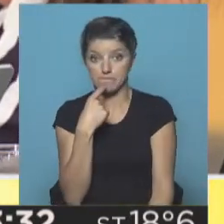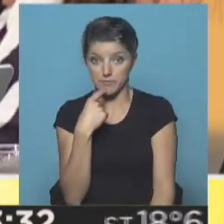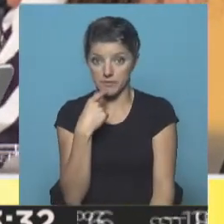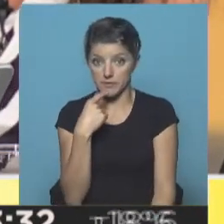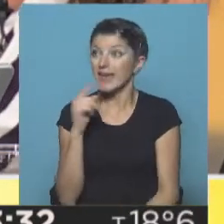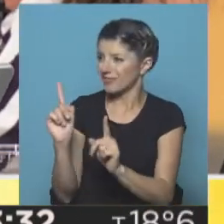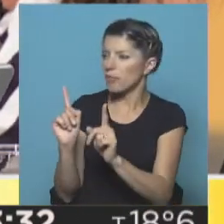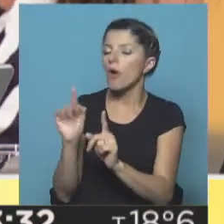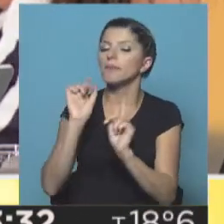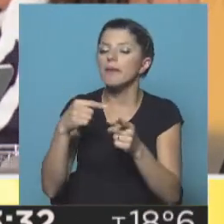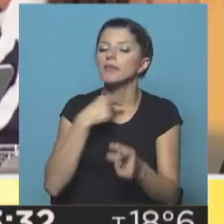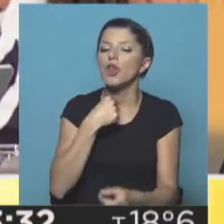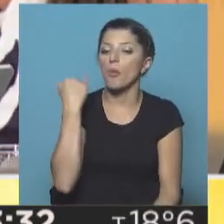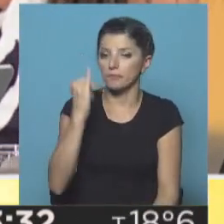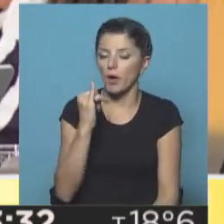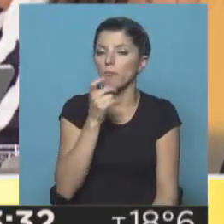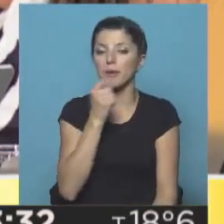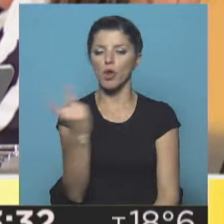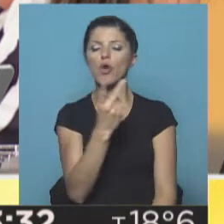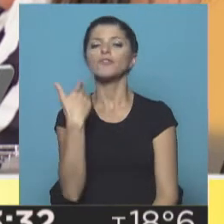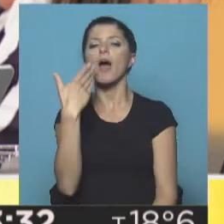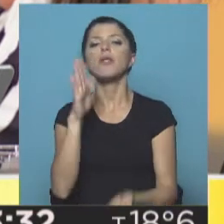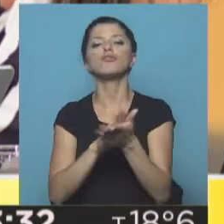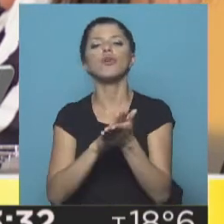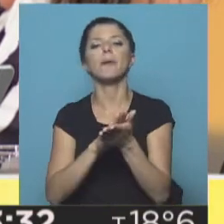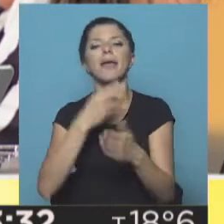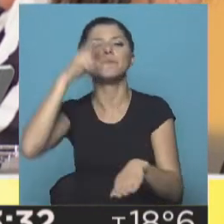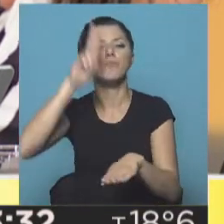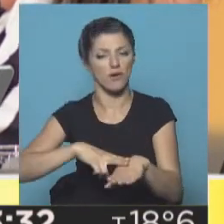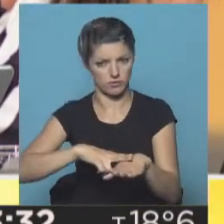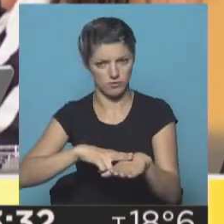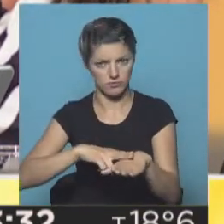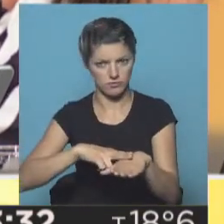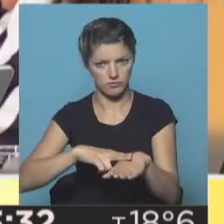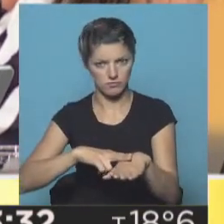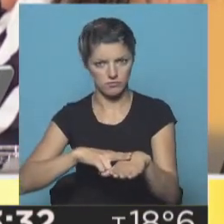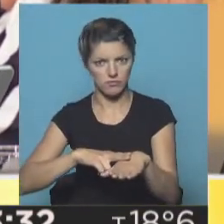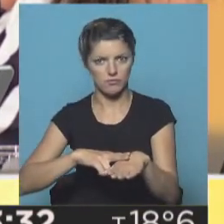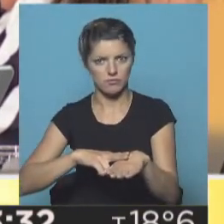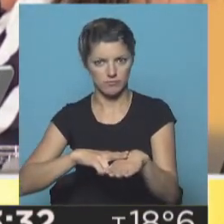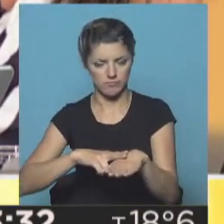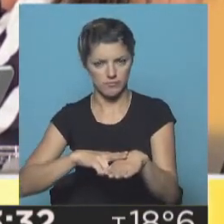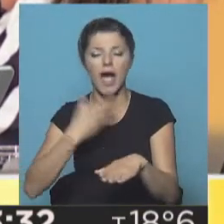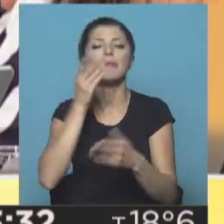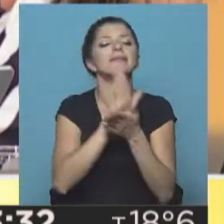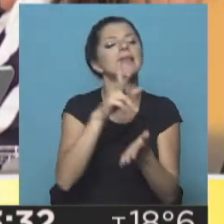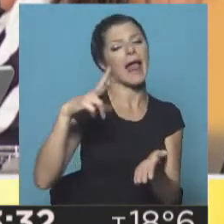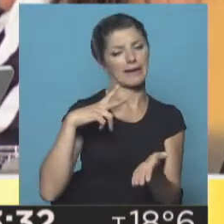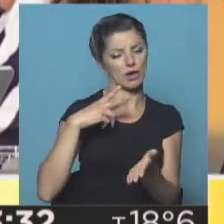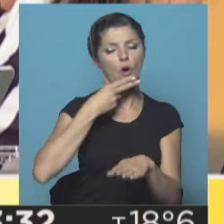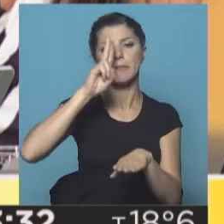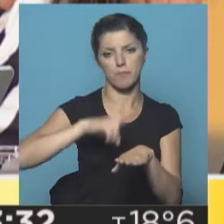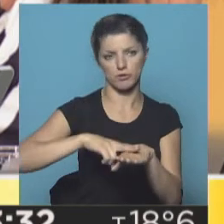eso. Digo, fíjate vos cómo hablan cuando hablan del tema de los impuestos. Hablan del... A ver, si los impuestos a los ricos, ¿en